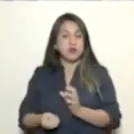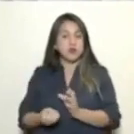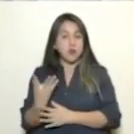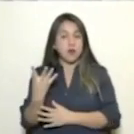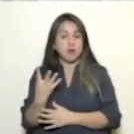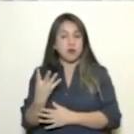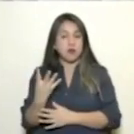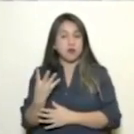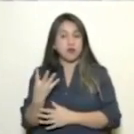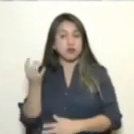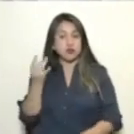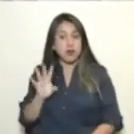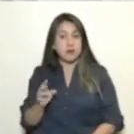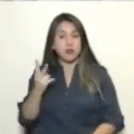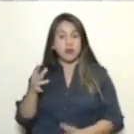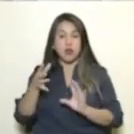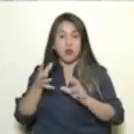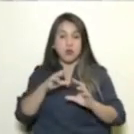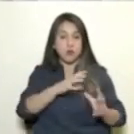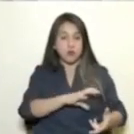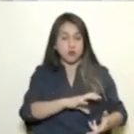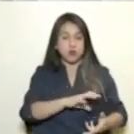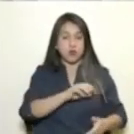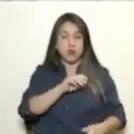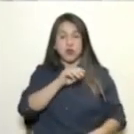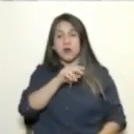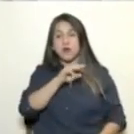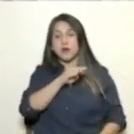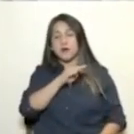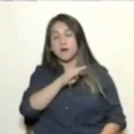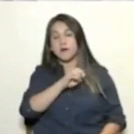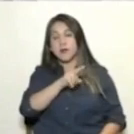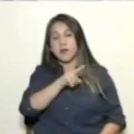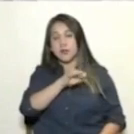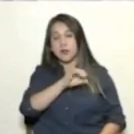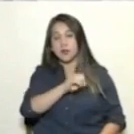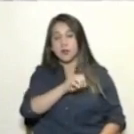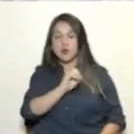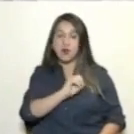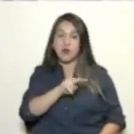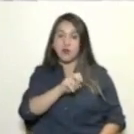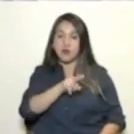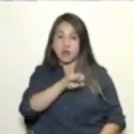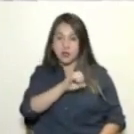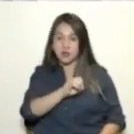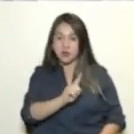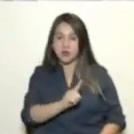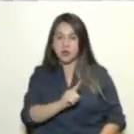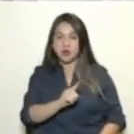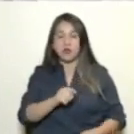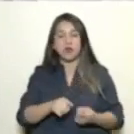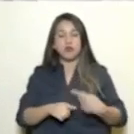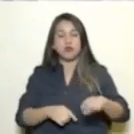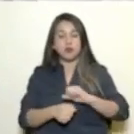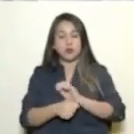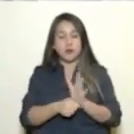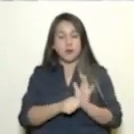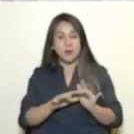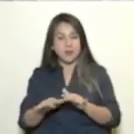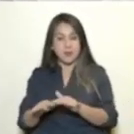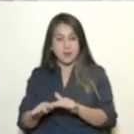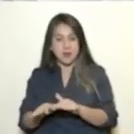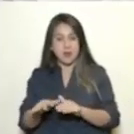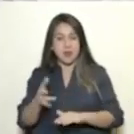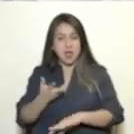No es solamente los dos mundos, el de Barico, sino que ahora es el otro mundo, el de la pandemia. Y